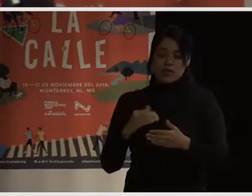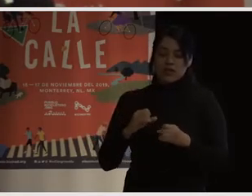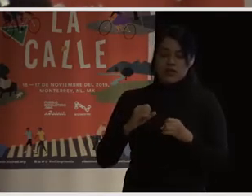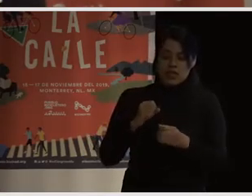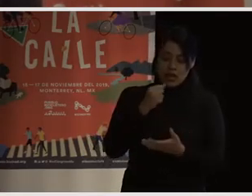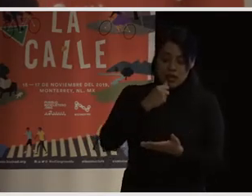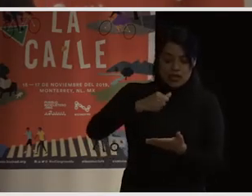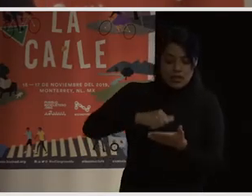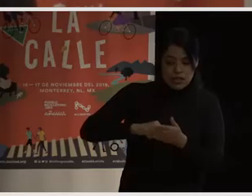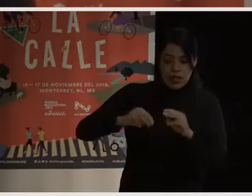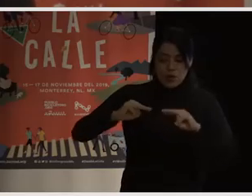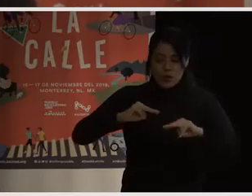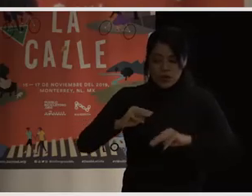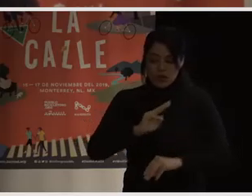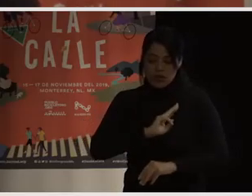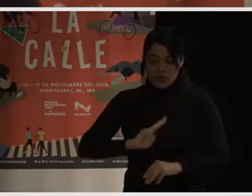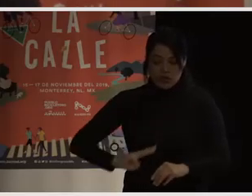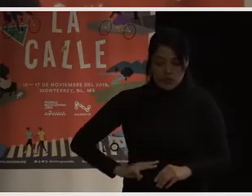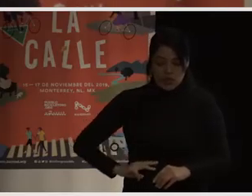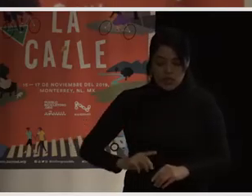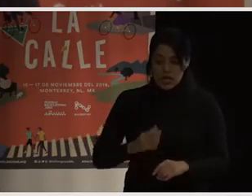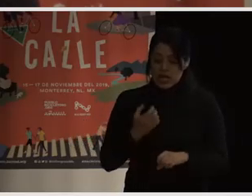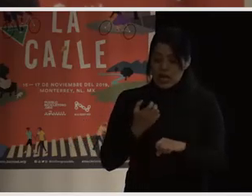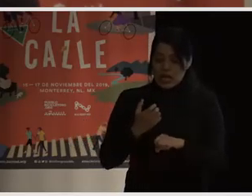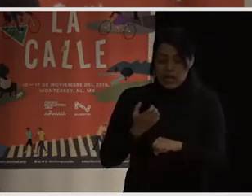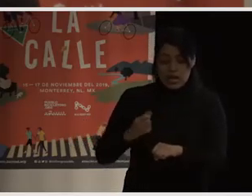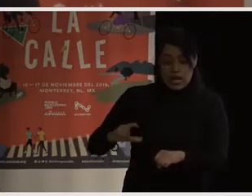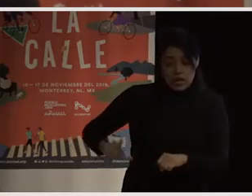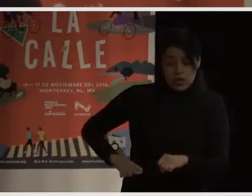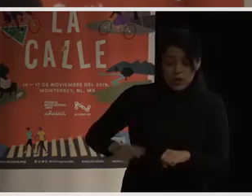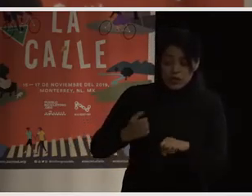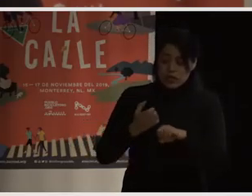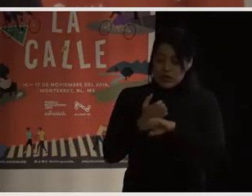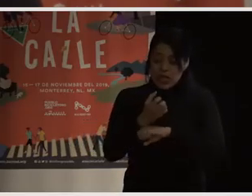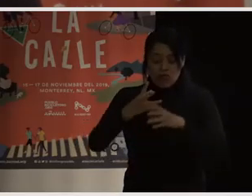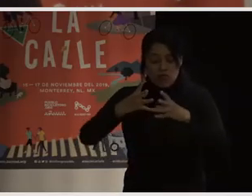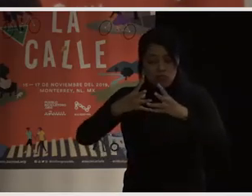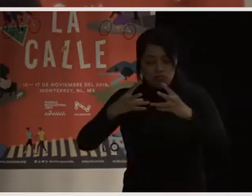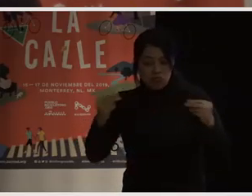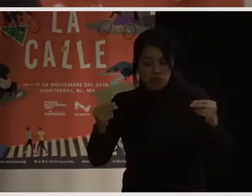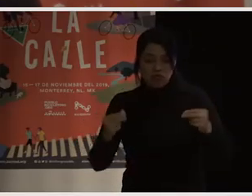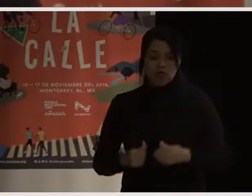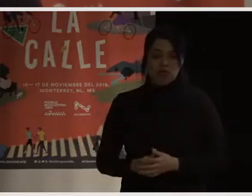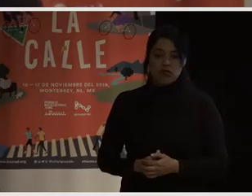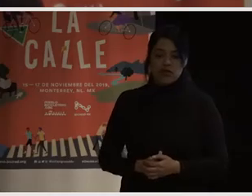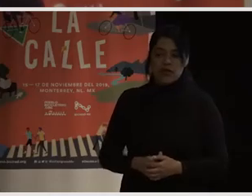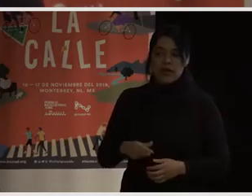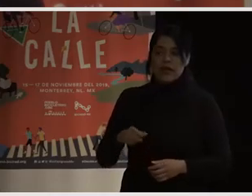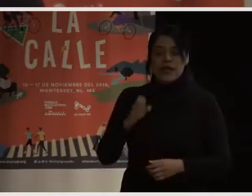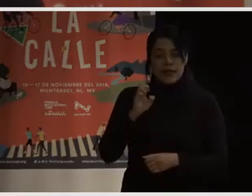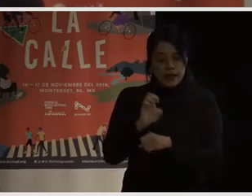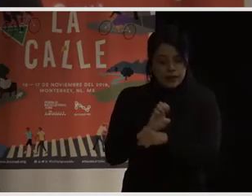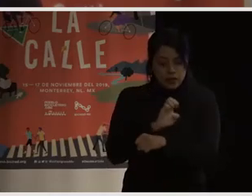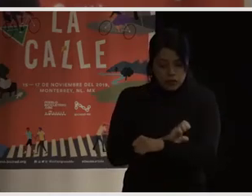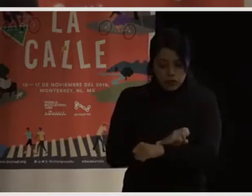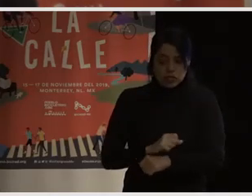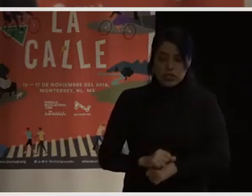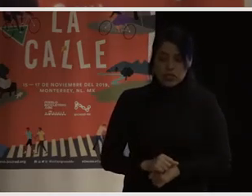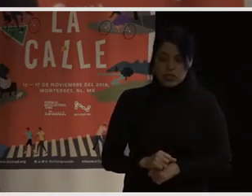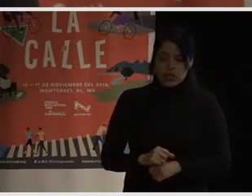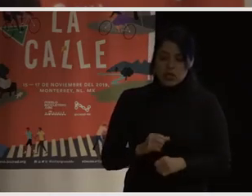municipal se había deshecho el gobierno del estado de su secretaria de movilidad a nivel estatal entonces uno de los puntos